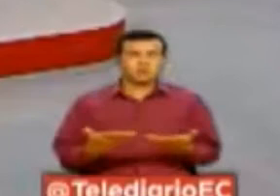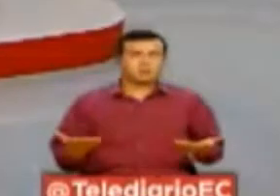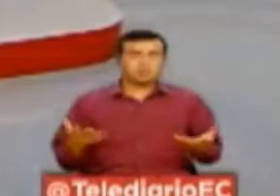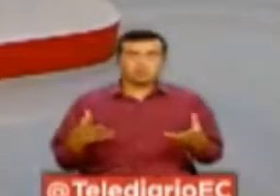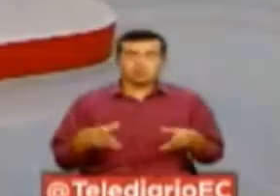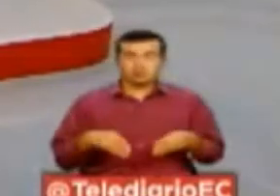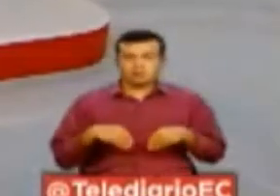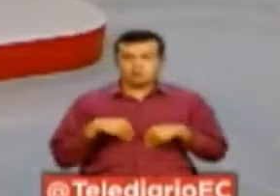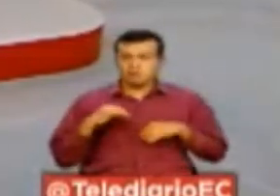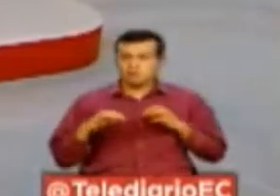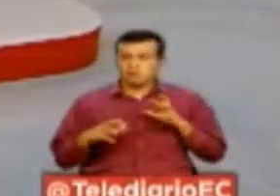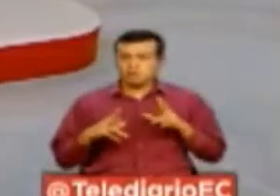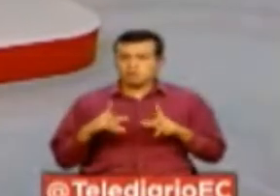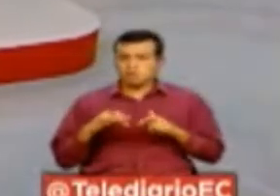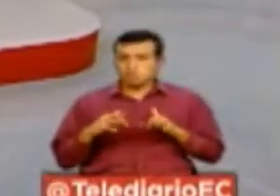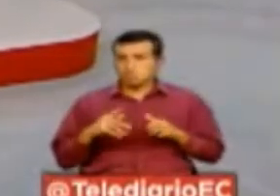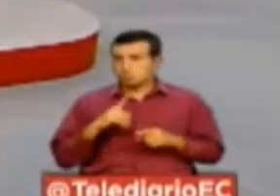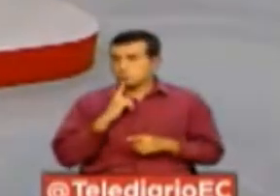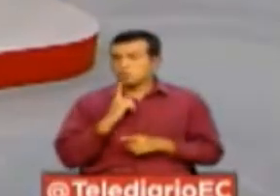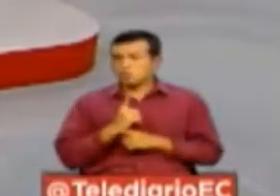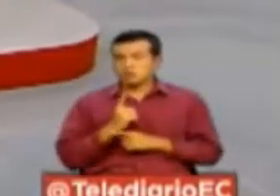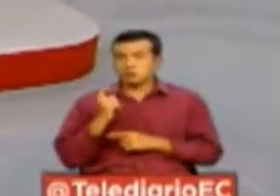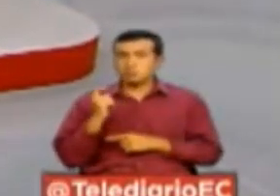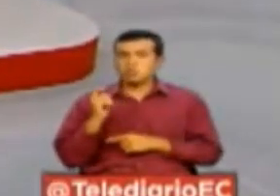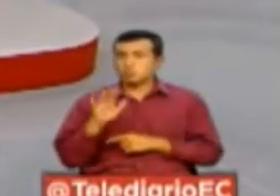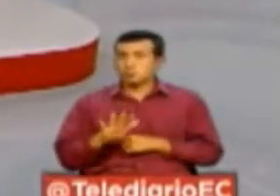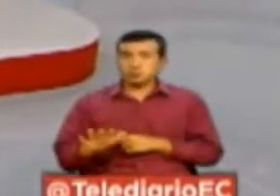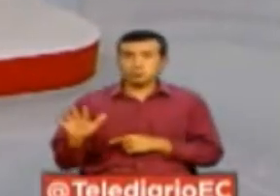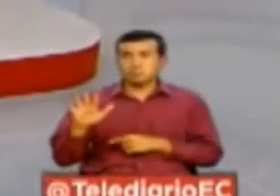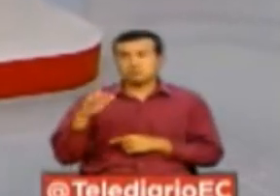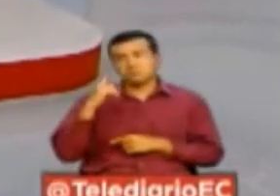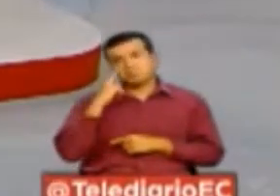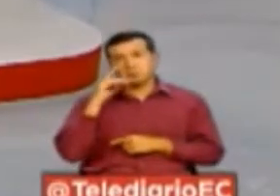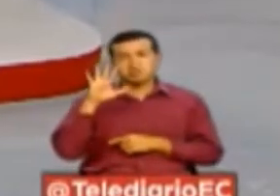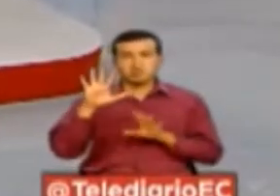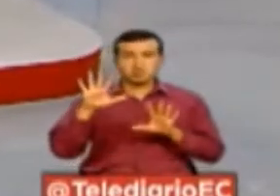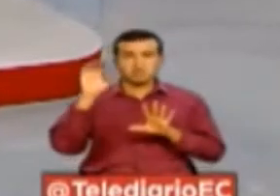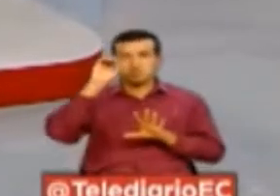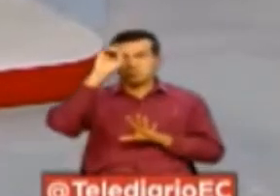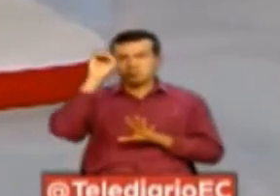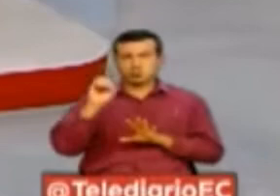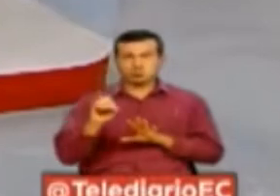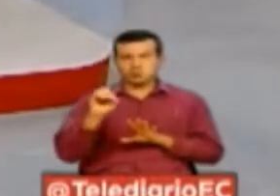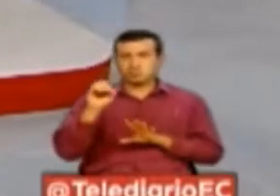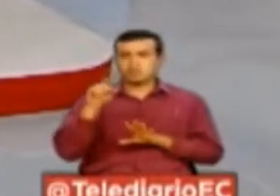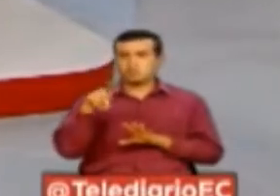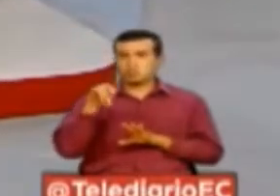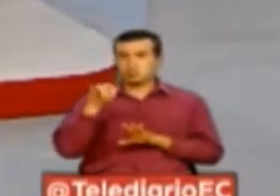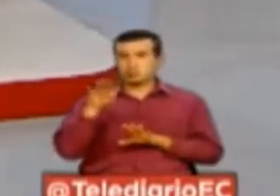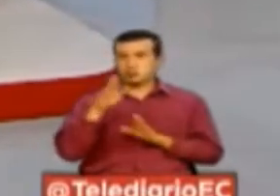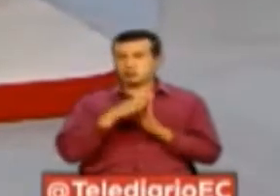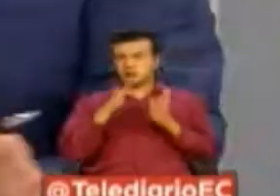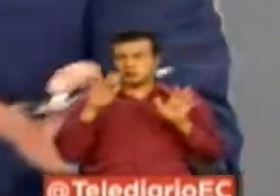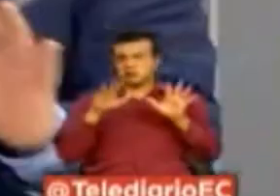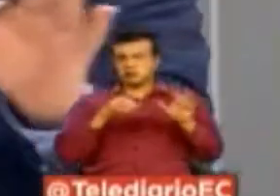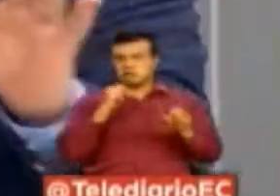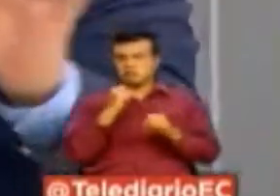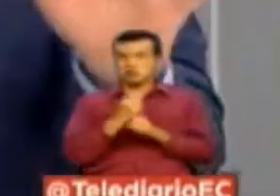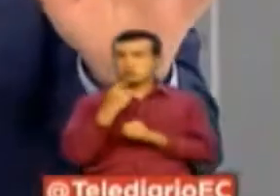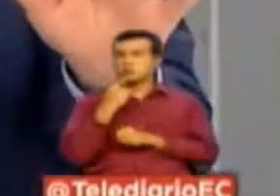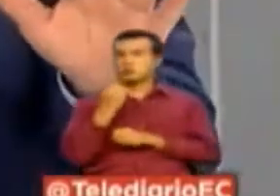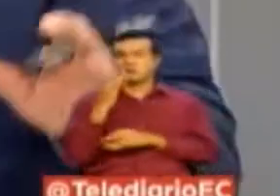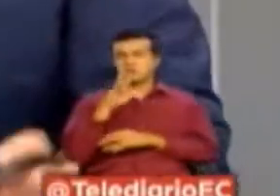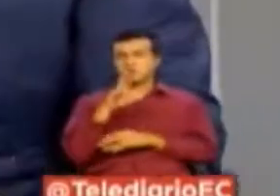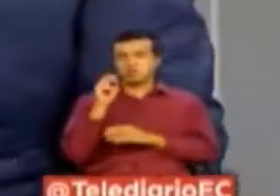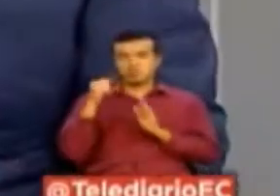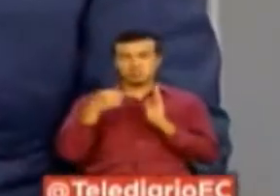aceptamos que la corrupción pudo costarle al país a ojo de buen cubero el 10 por ciento de los ingresos de la última década estamos hablando de